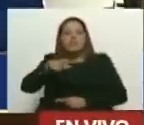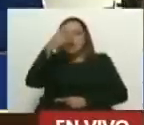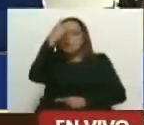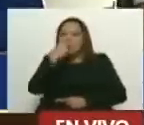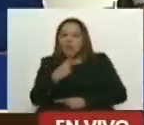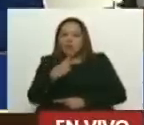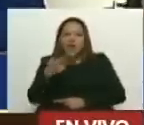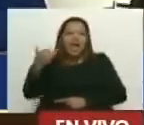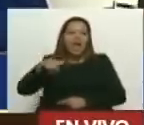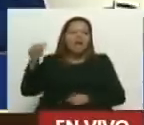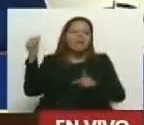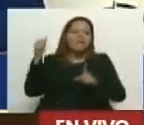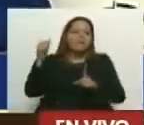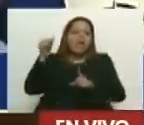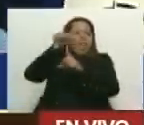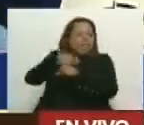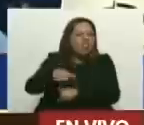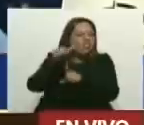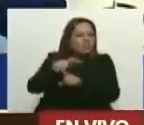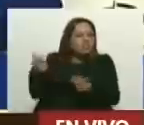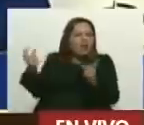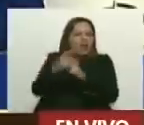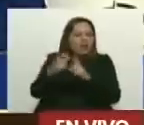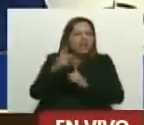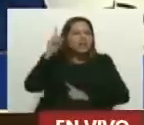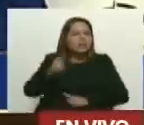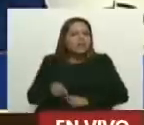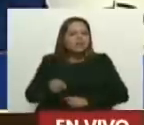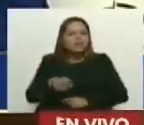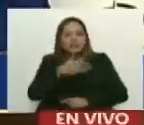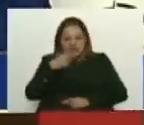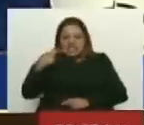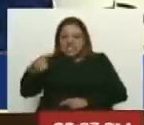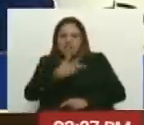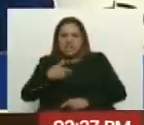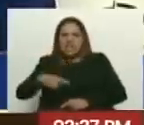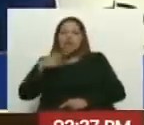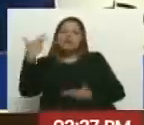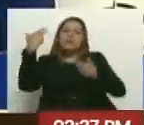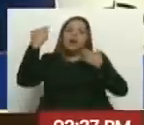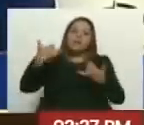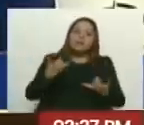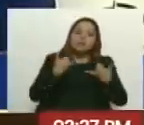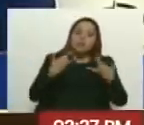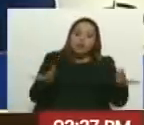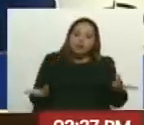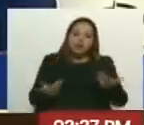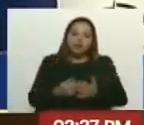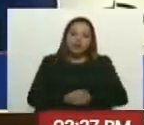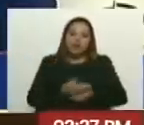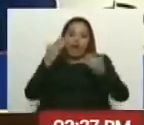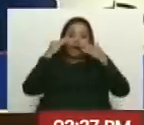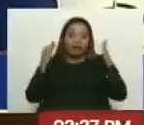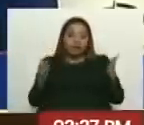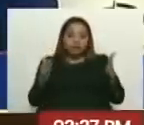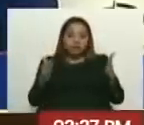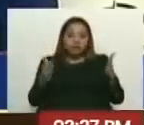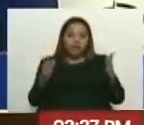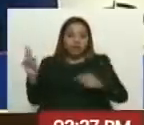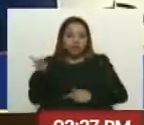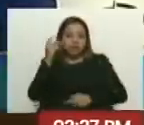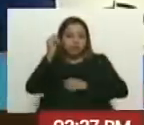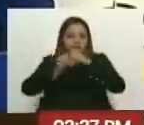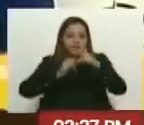los ofende de palabra e incluso los incita al suicidio. Por favor, atención a este segundo